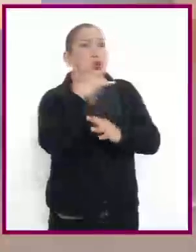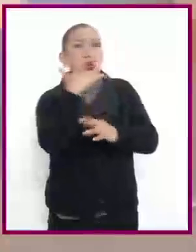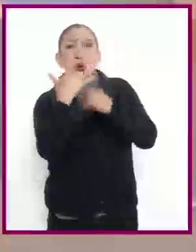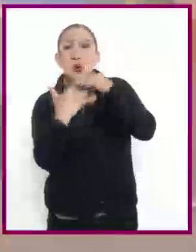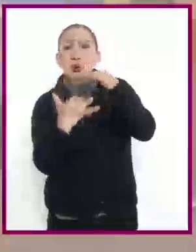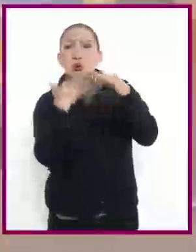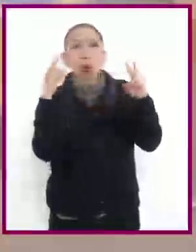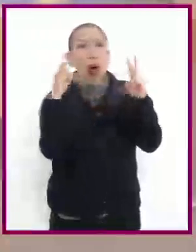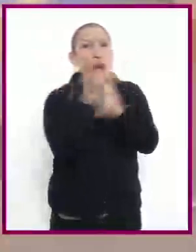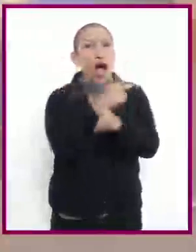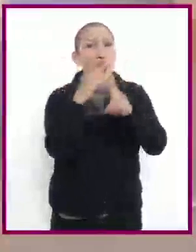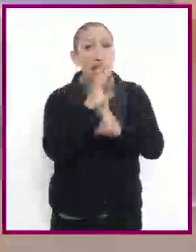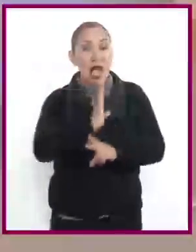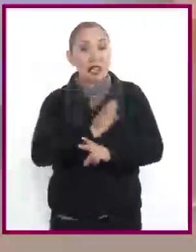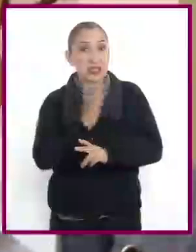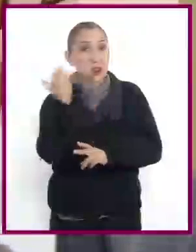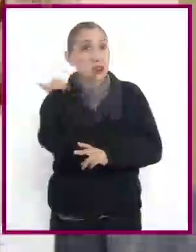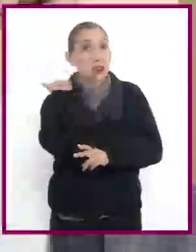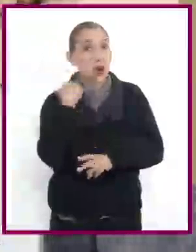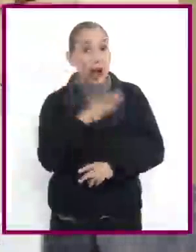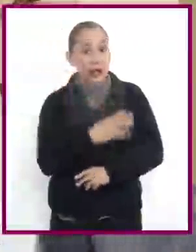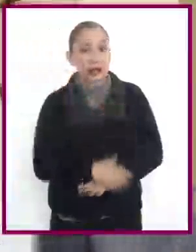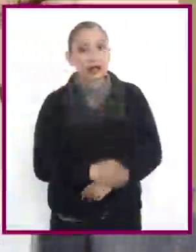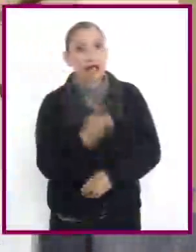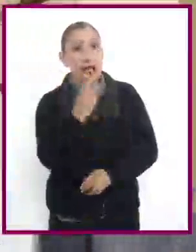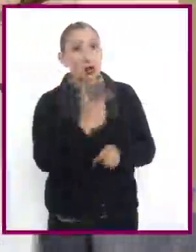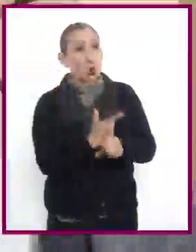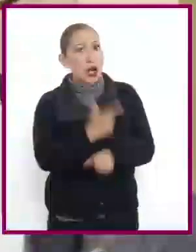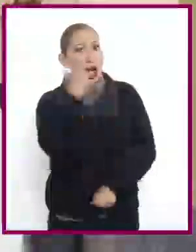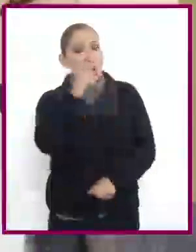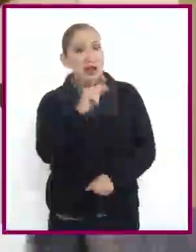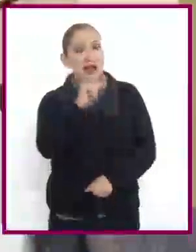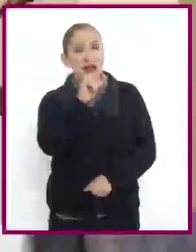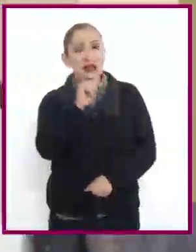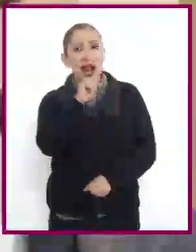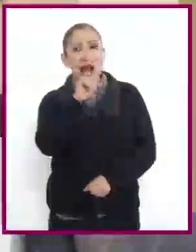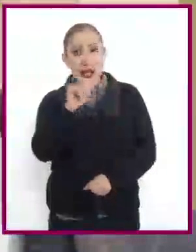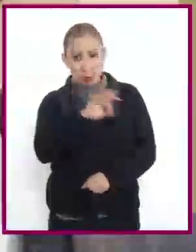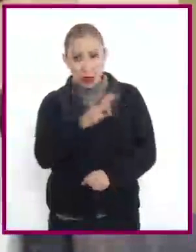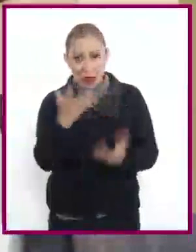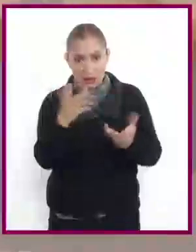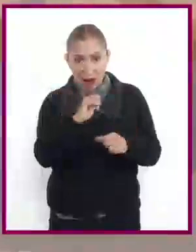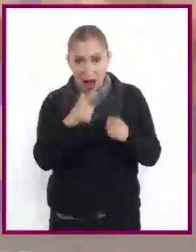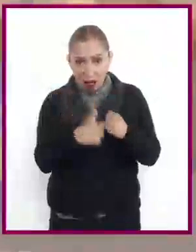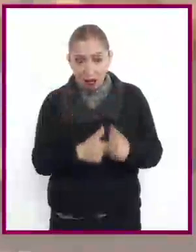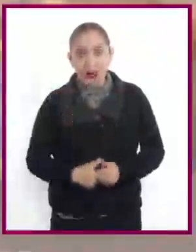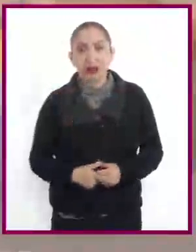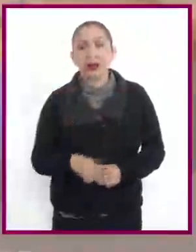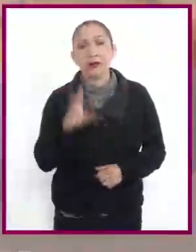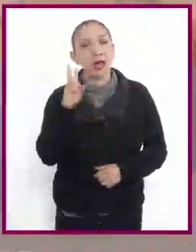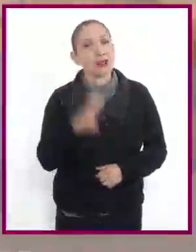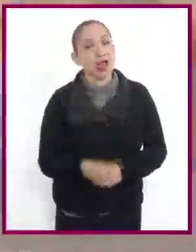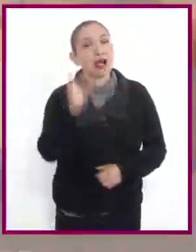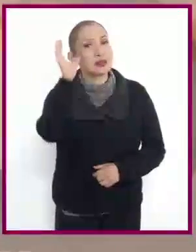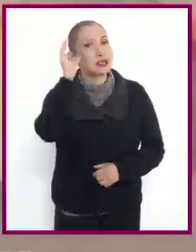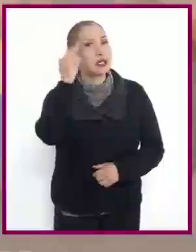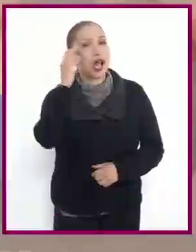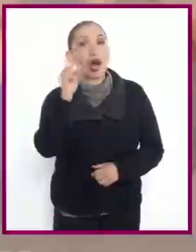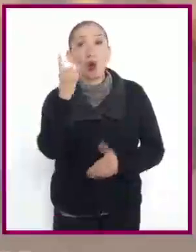ambientales y ahora es el país que más contamina el aire del planeta. Allá, la gente usa máscaras quirúrgicas